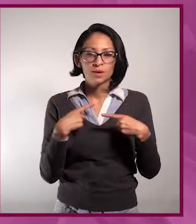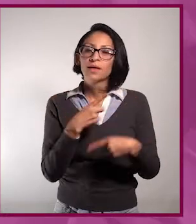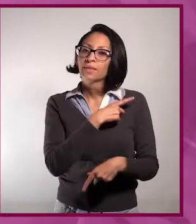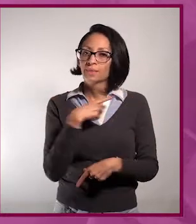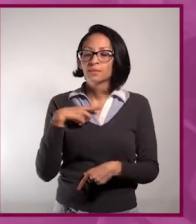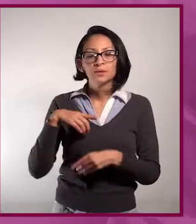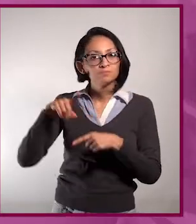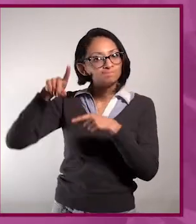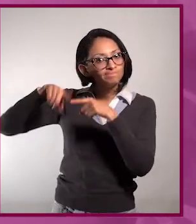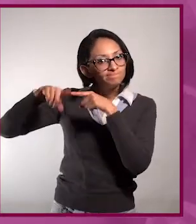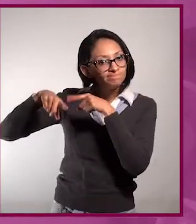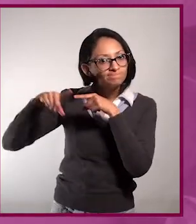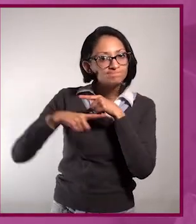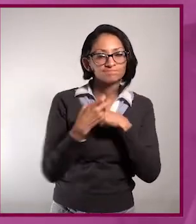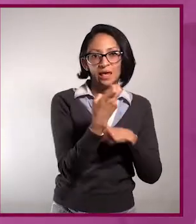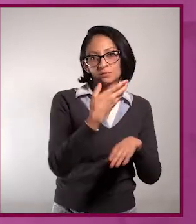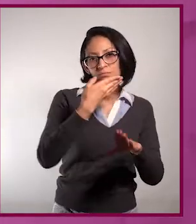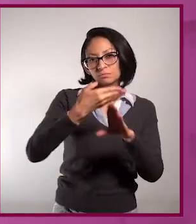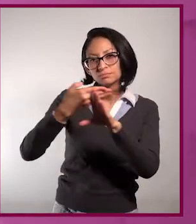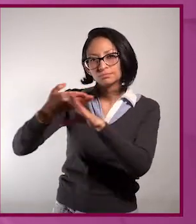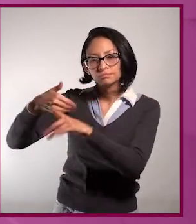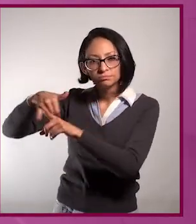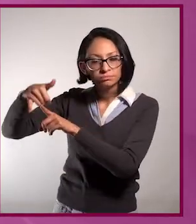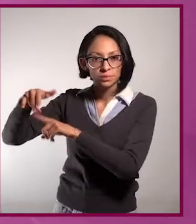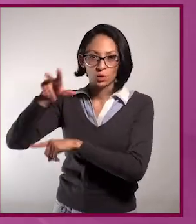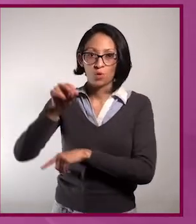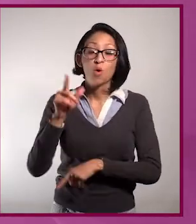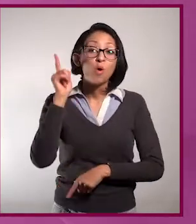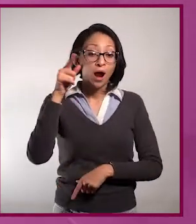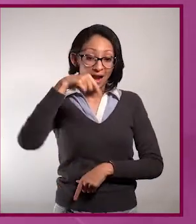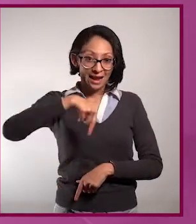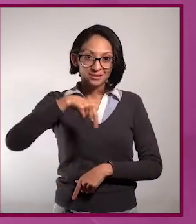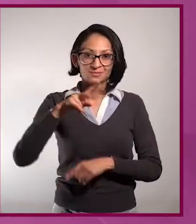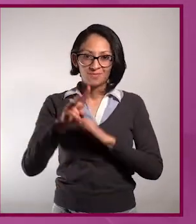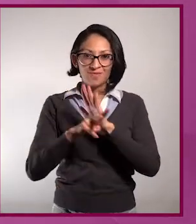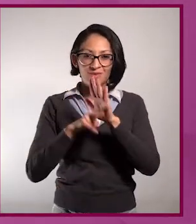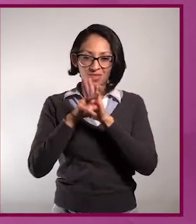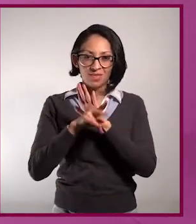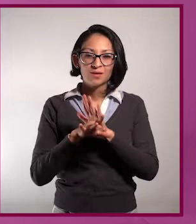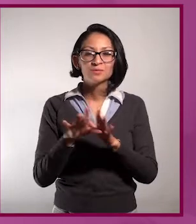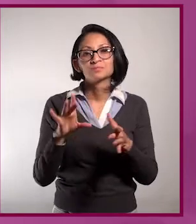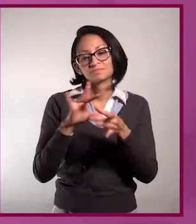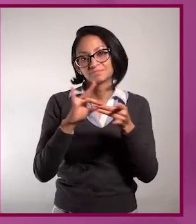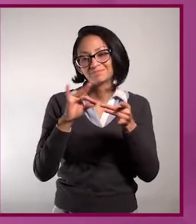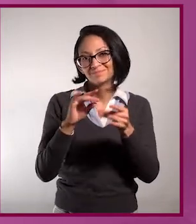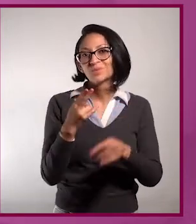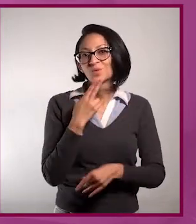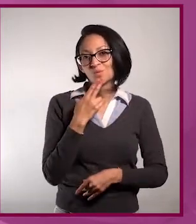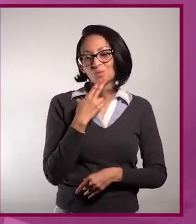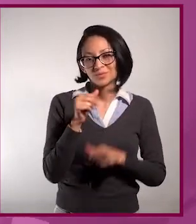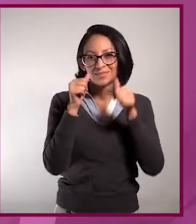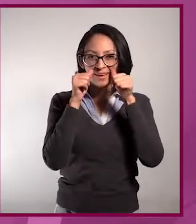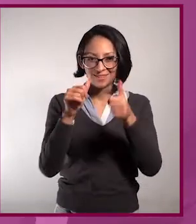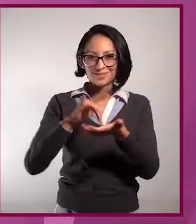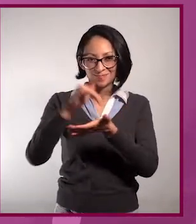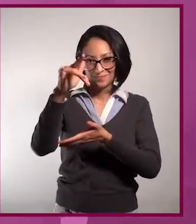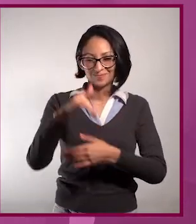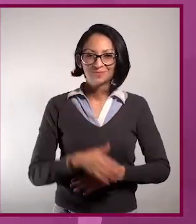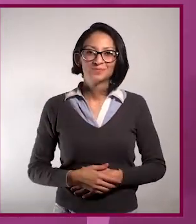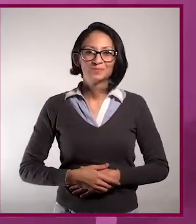tipo de manifestaciones. Ojalá que este video sea de utilidad y muchas gracias por su atención.